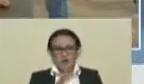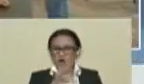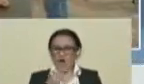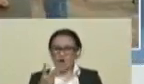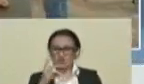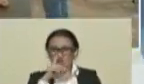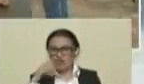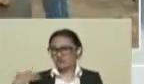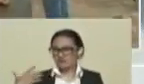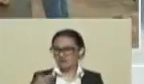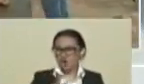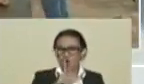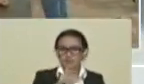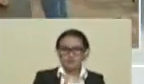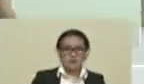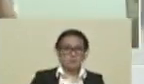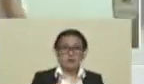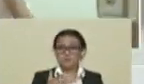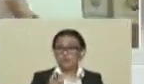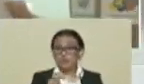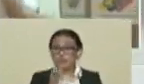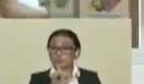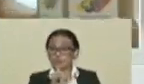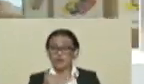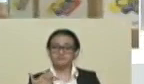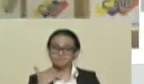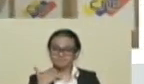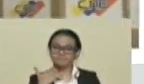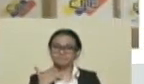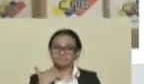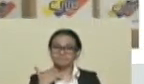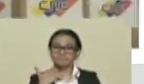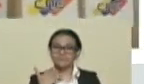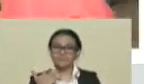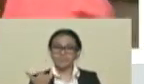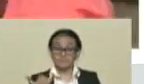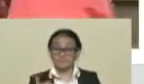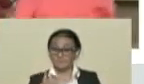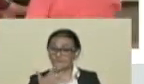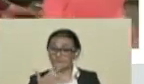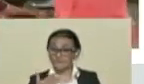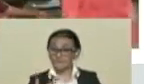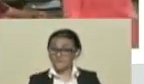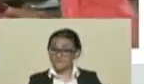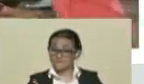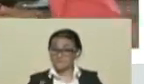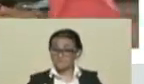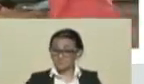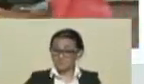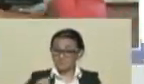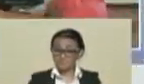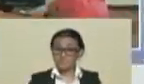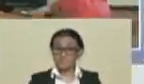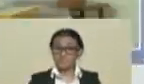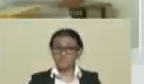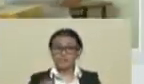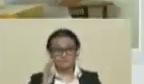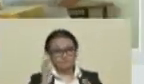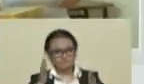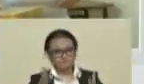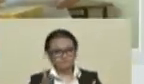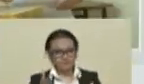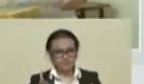se ha convertido en el estado más inseguro, se ha visto afectado. Por eso, al llegar, a partir de mañana, nos vamos a concentrar